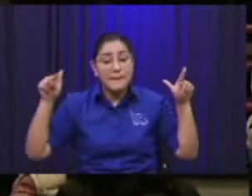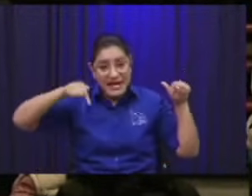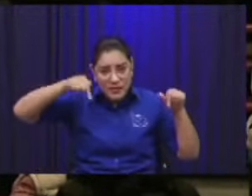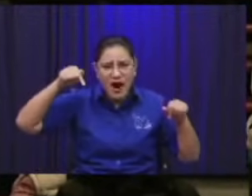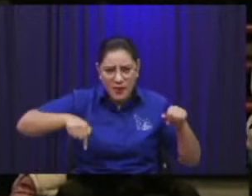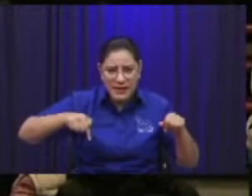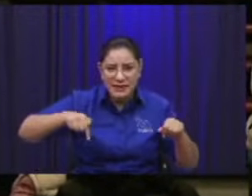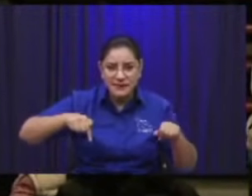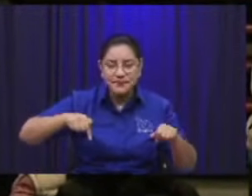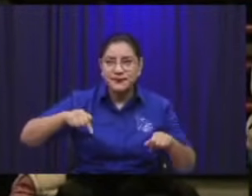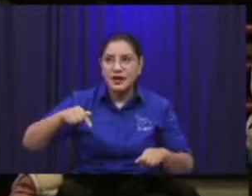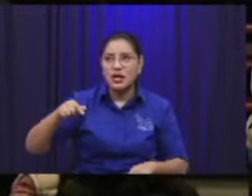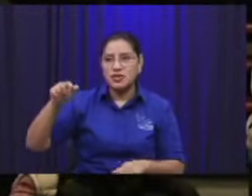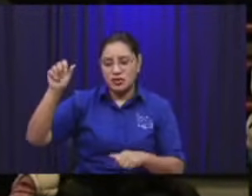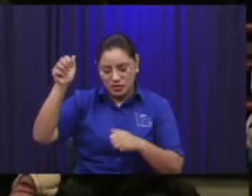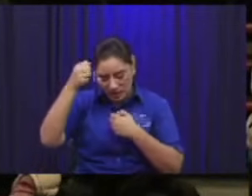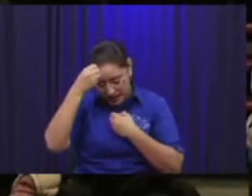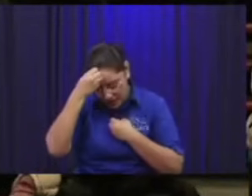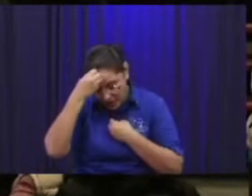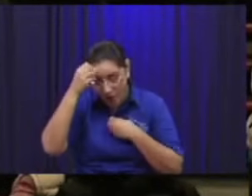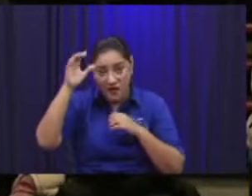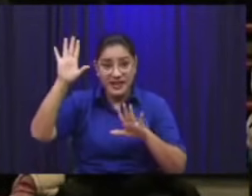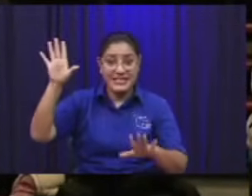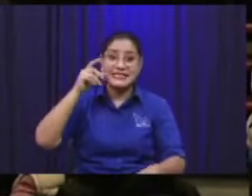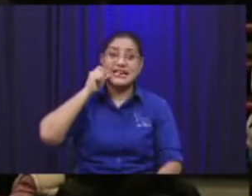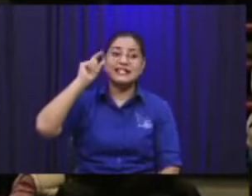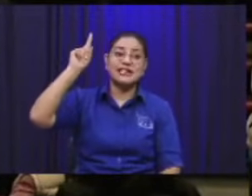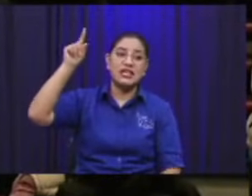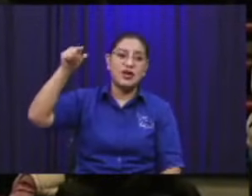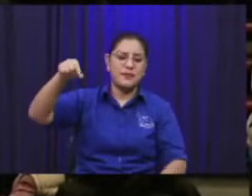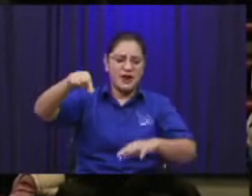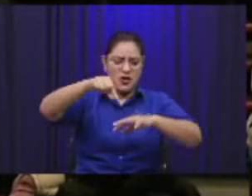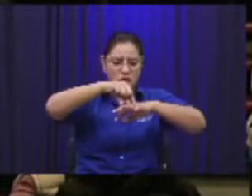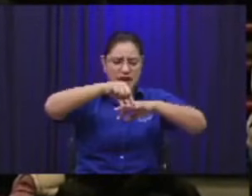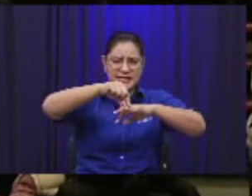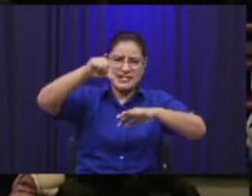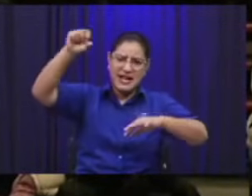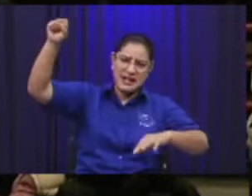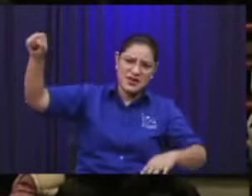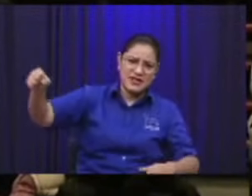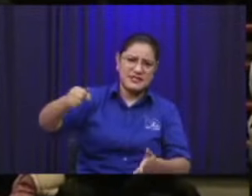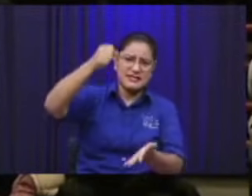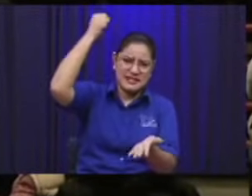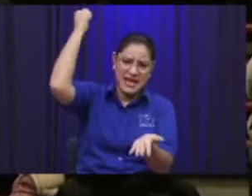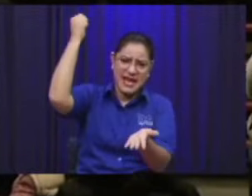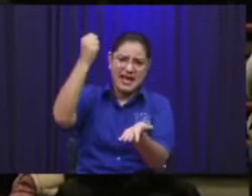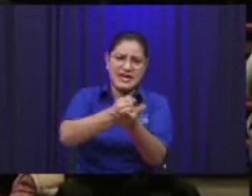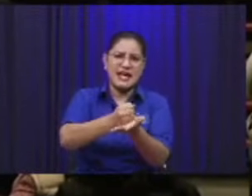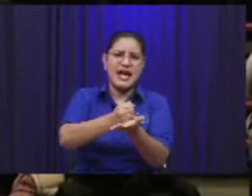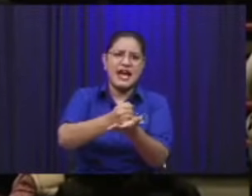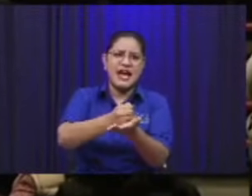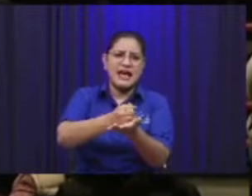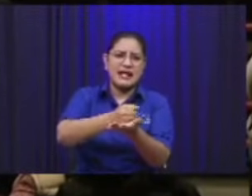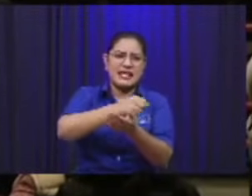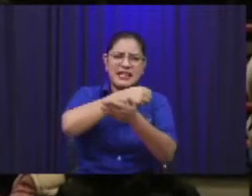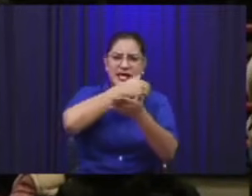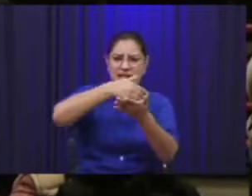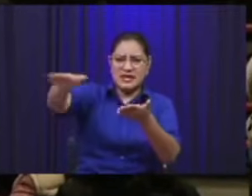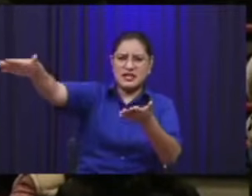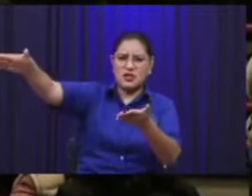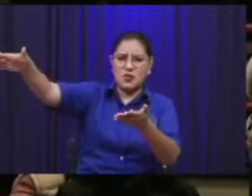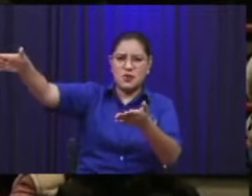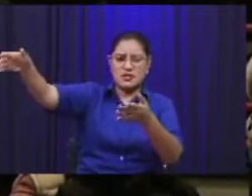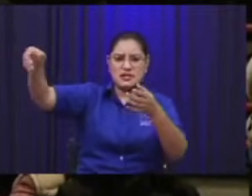profético entonces empecé a adorar y con el anillo de s yo vengo sellando y quito